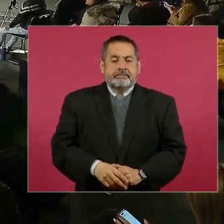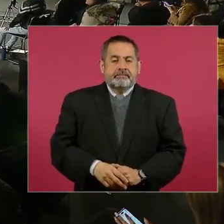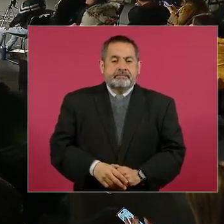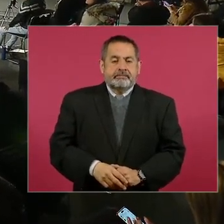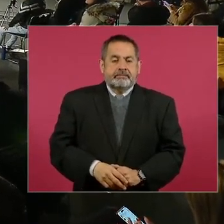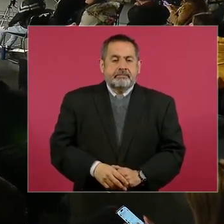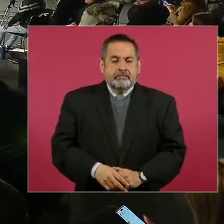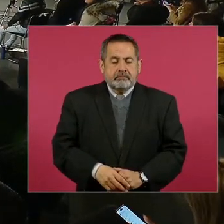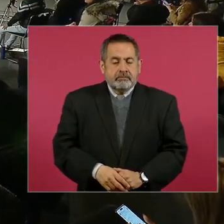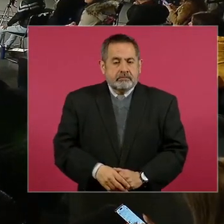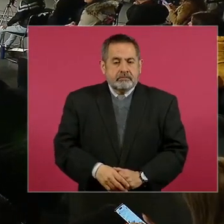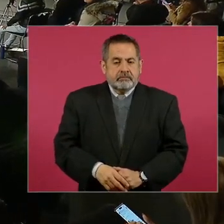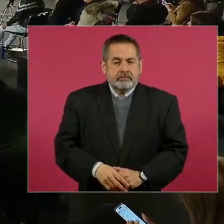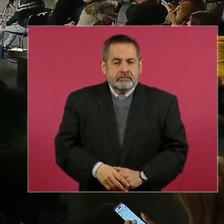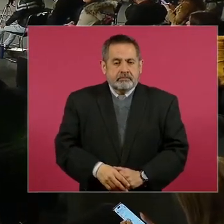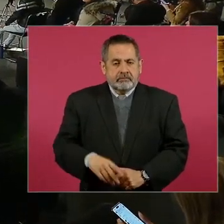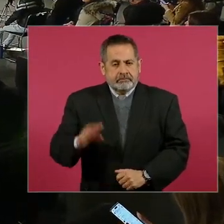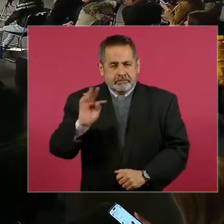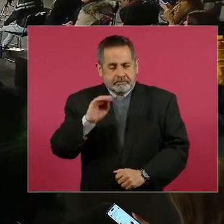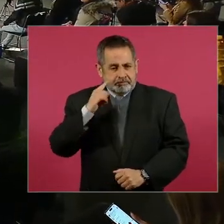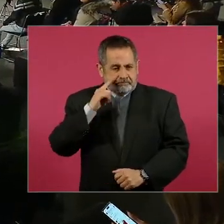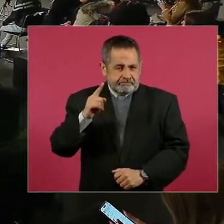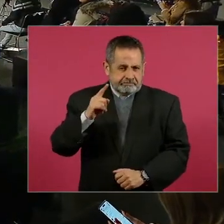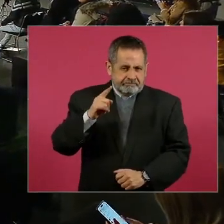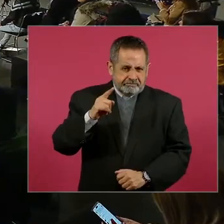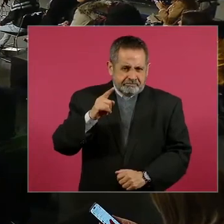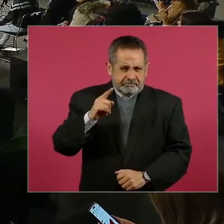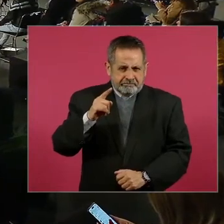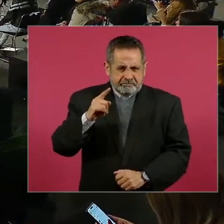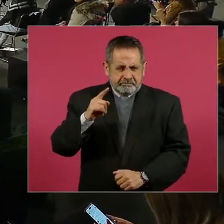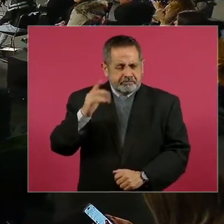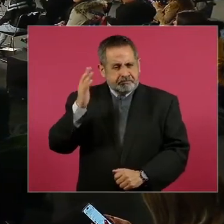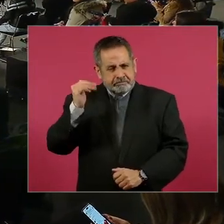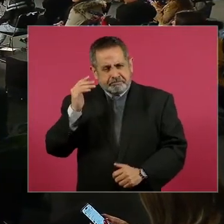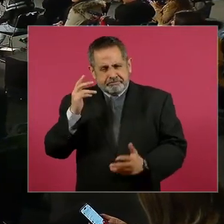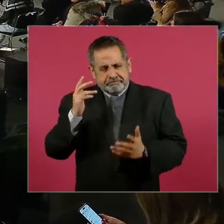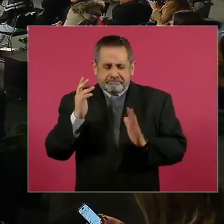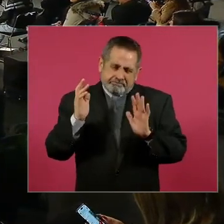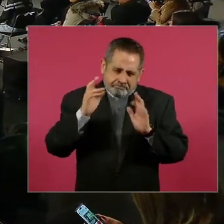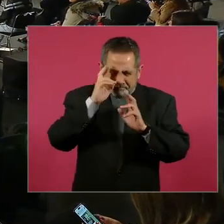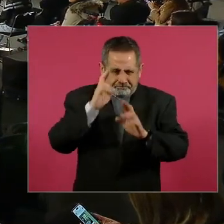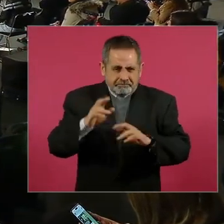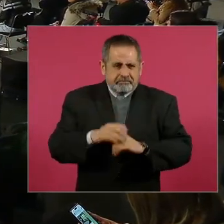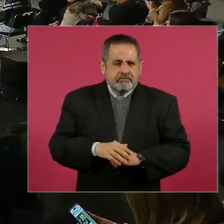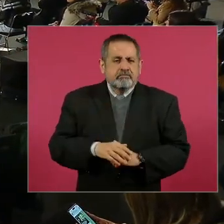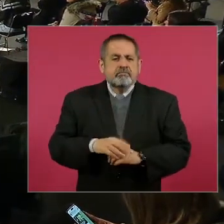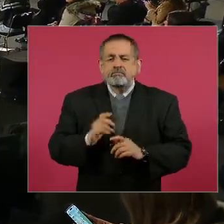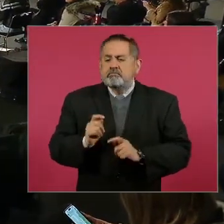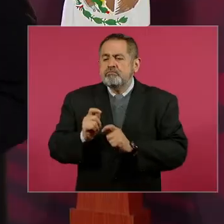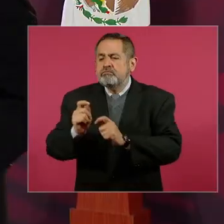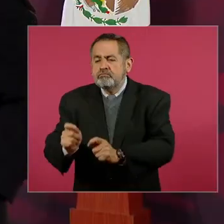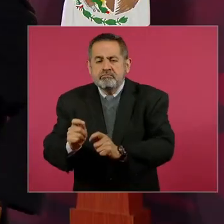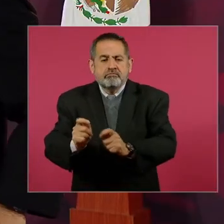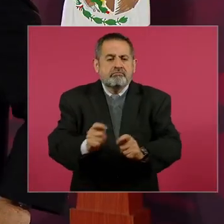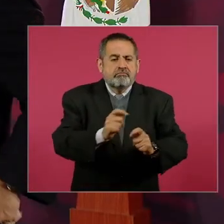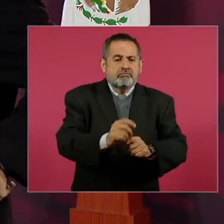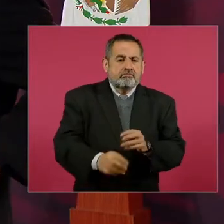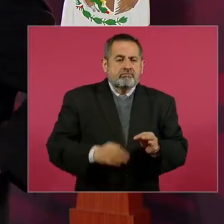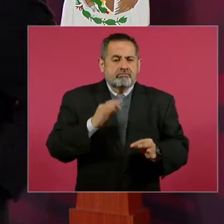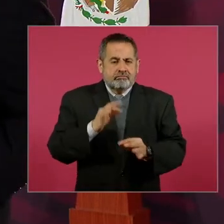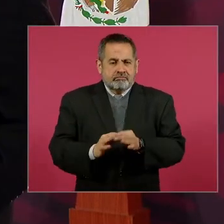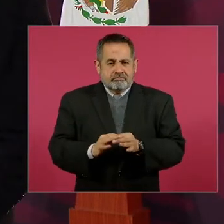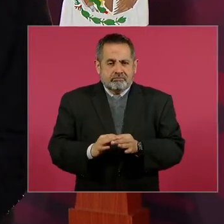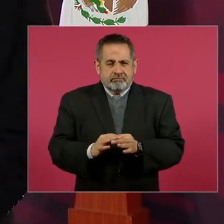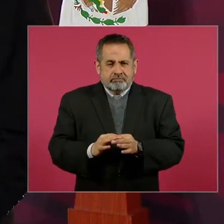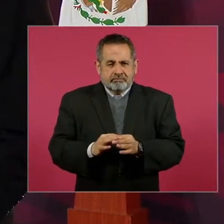se les pidió si podían, de manera respetuosa, como se les entregó un